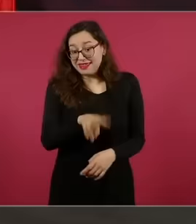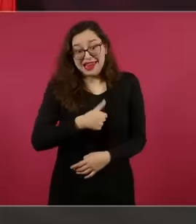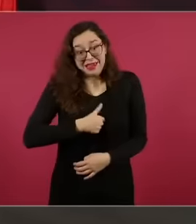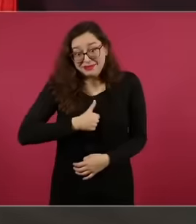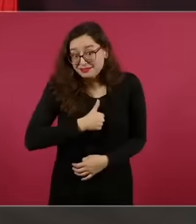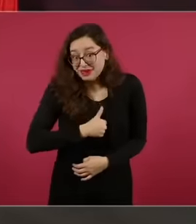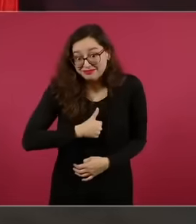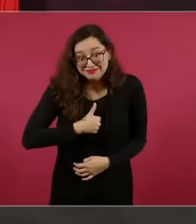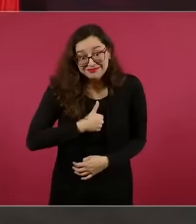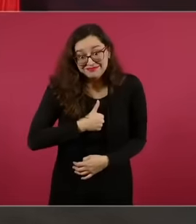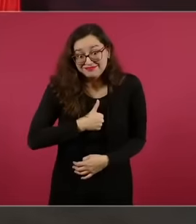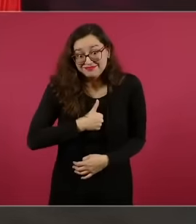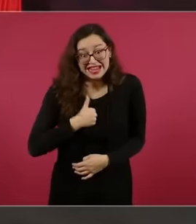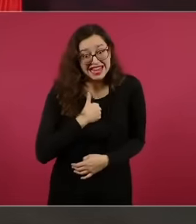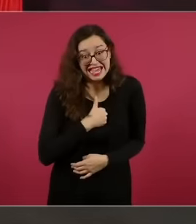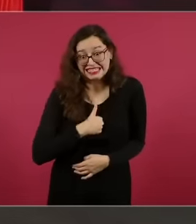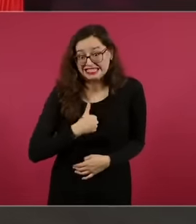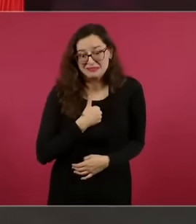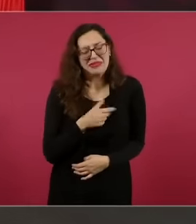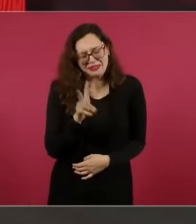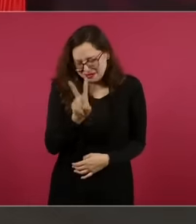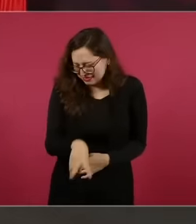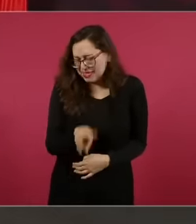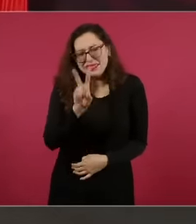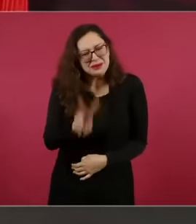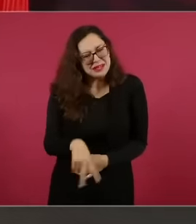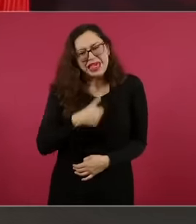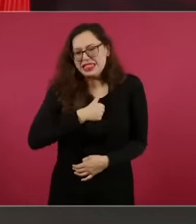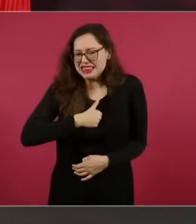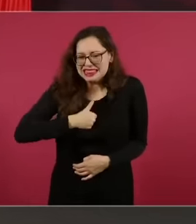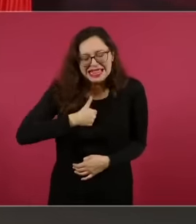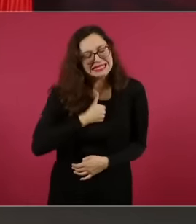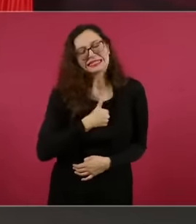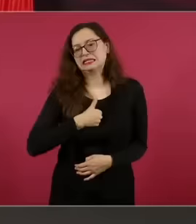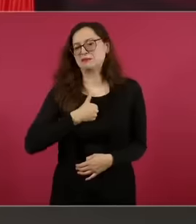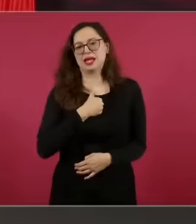muchísimo. De veras,